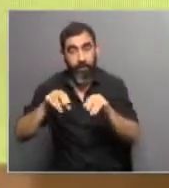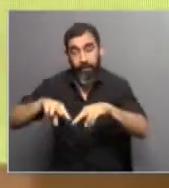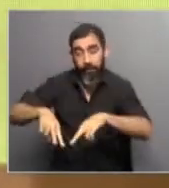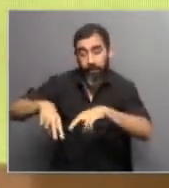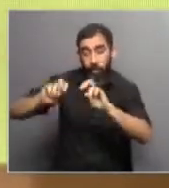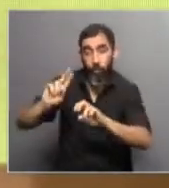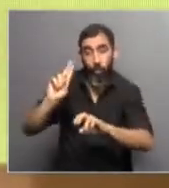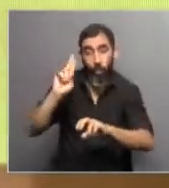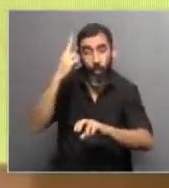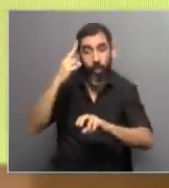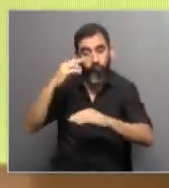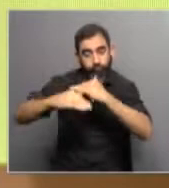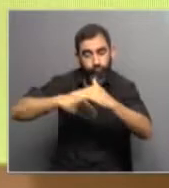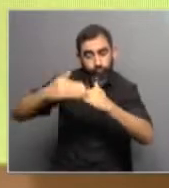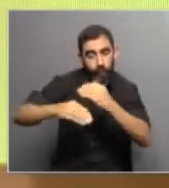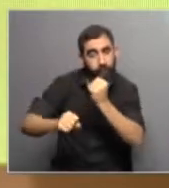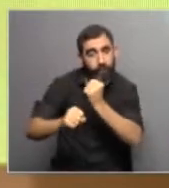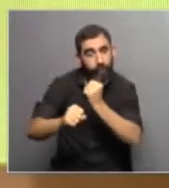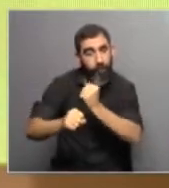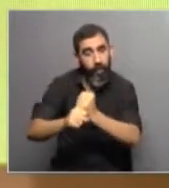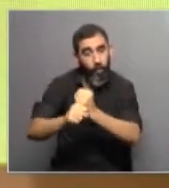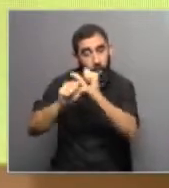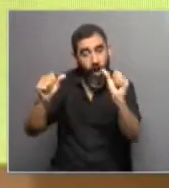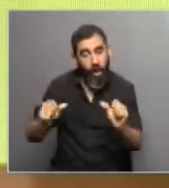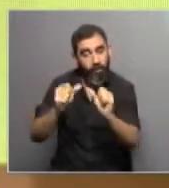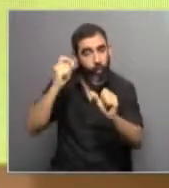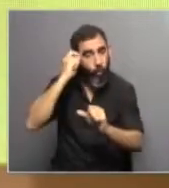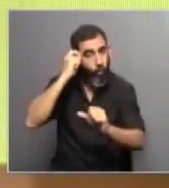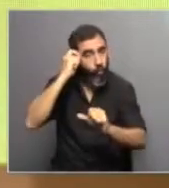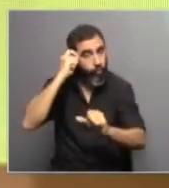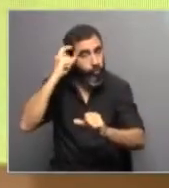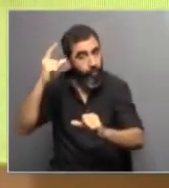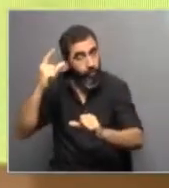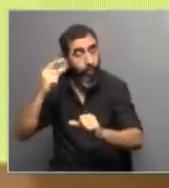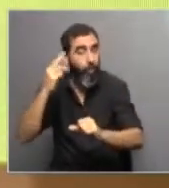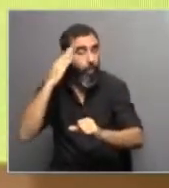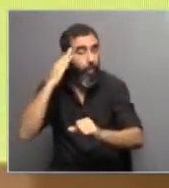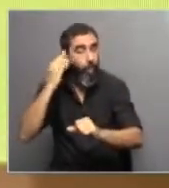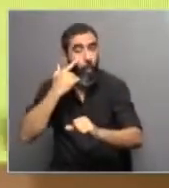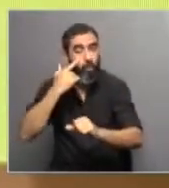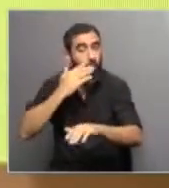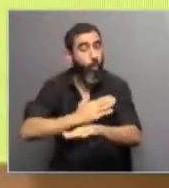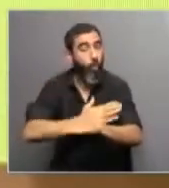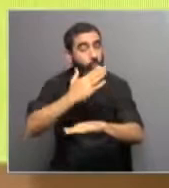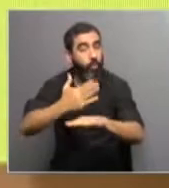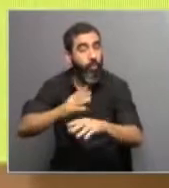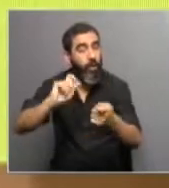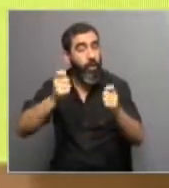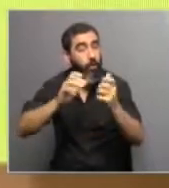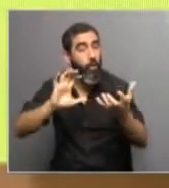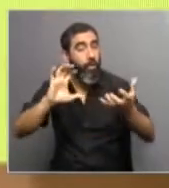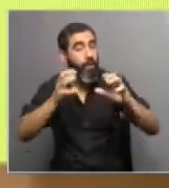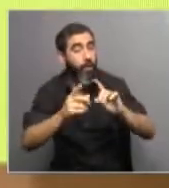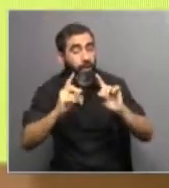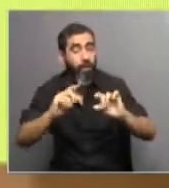de Uruguay desarrollan numerosos trabajos, tanto en generación de conocimientos para medir el impacto del cambio climático, como para prevenir o